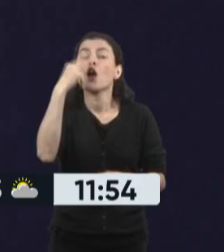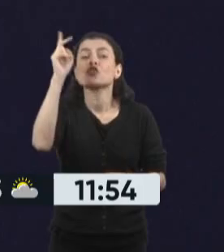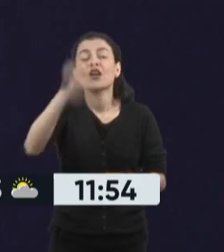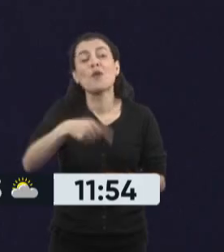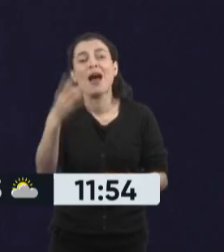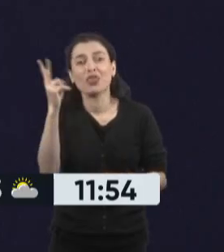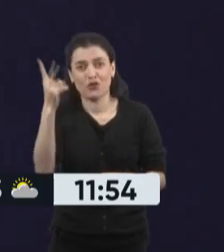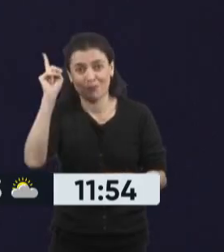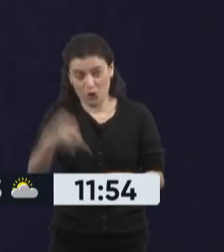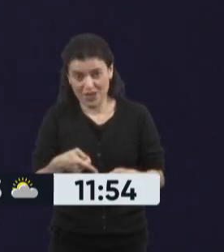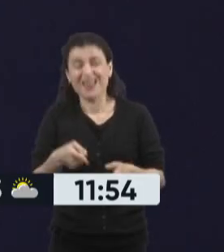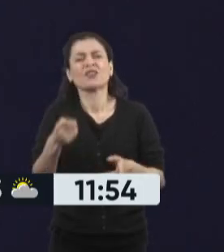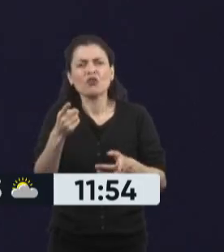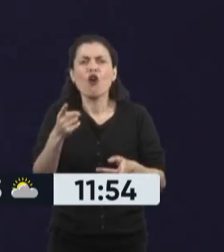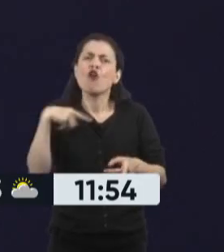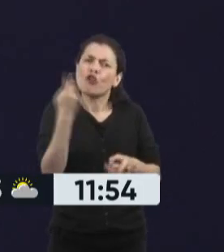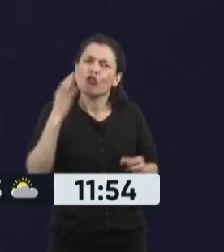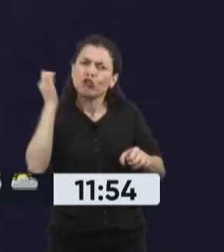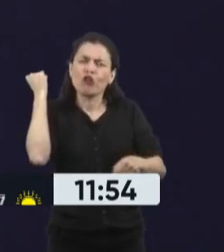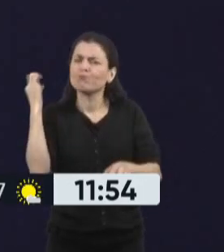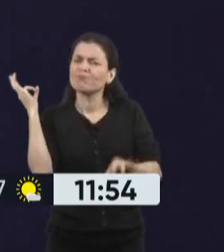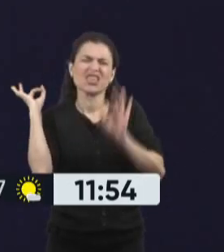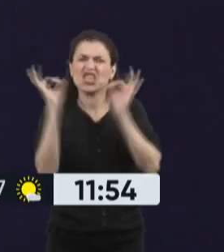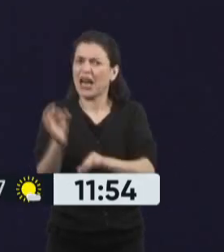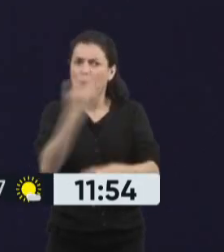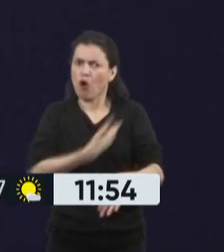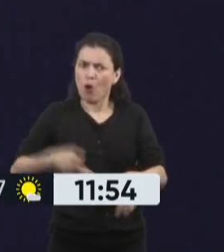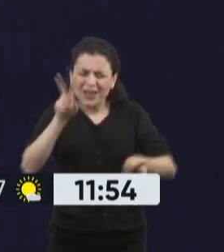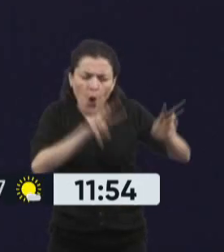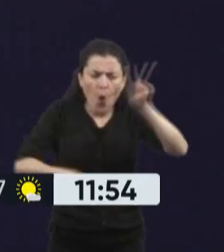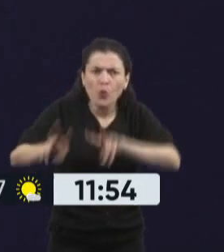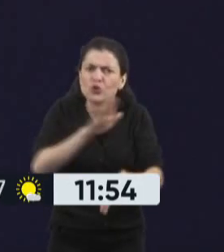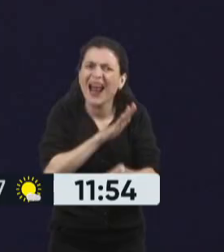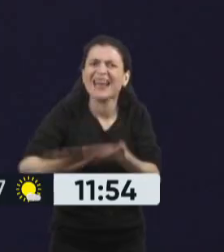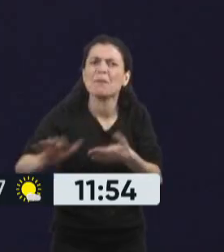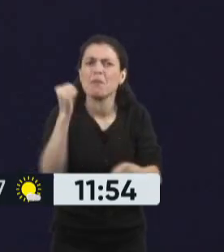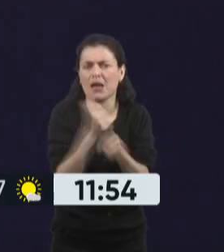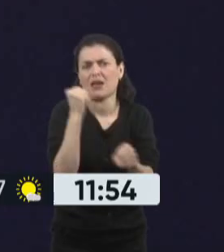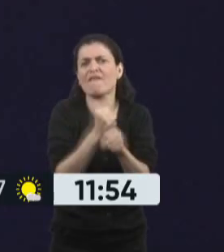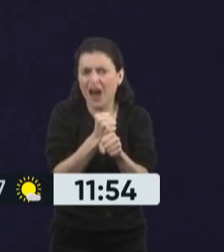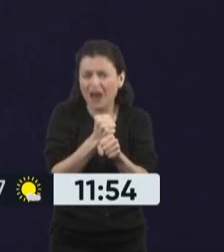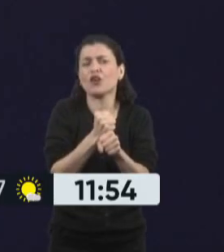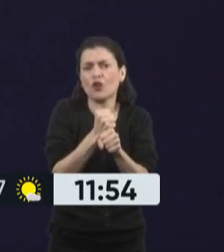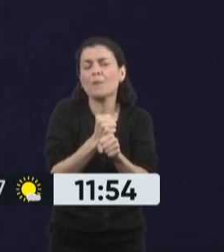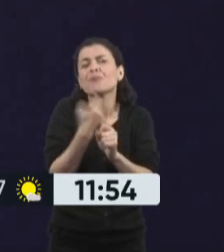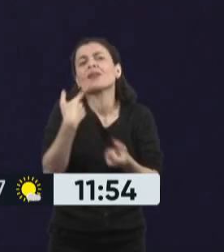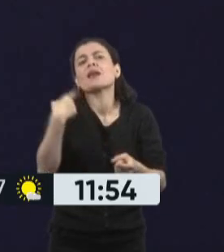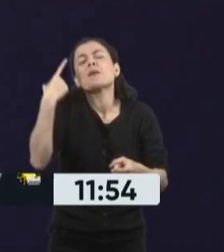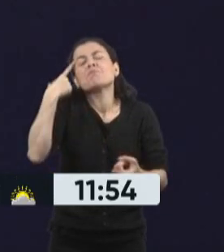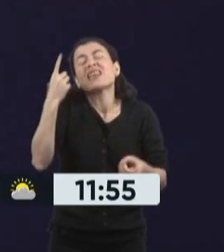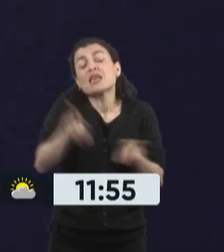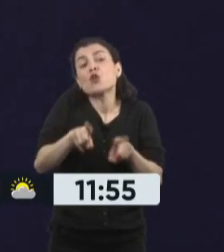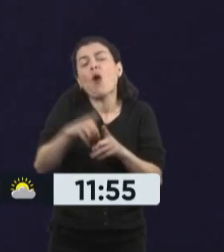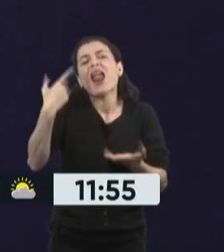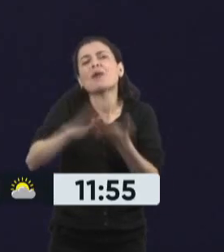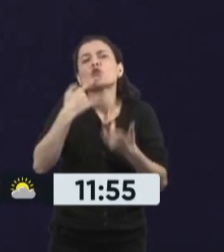para toda la basura que hemos sacado abajo de la alfombra, la caída del 3,5%, son proyecciones, ¿no? Está